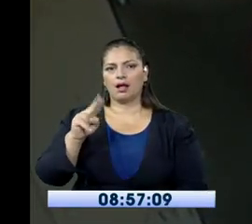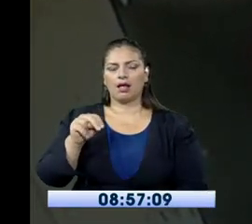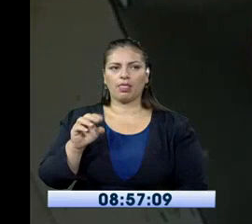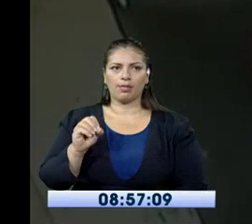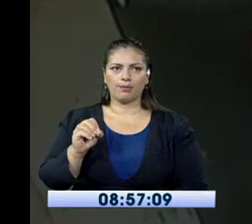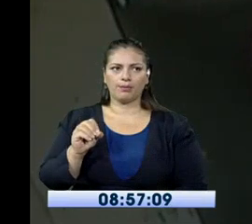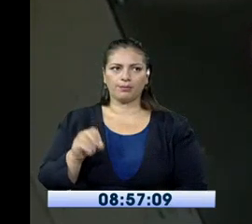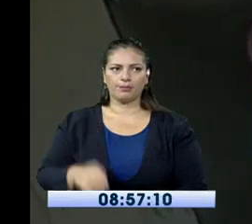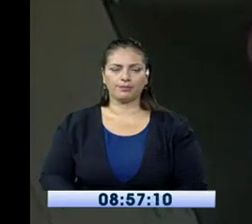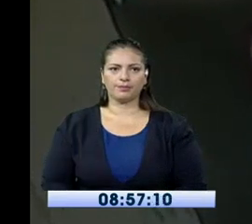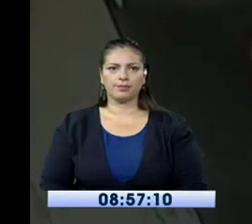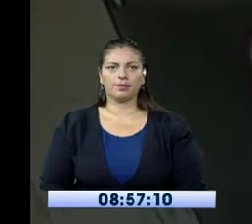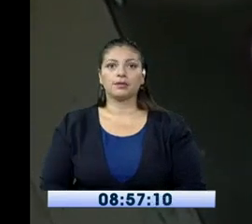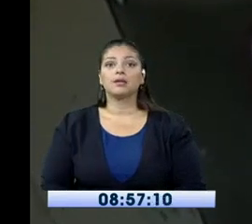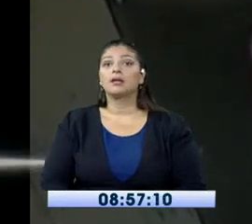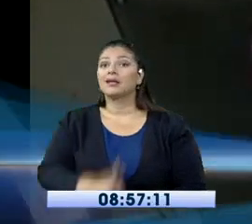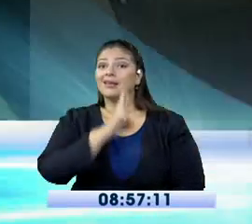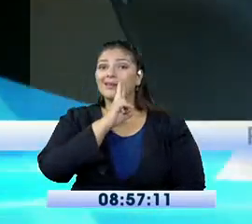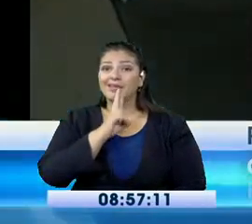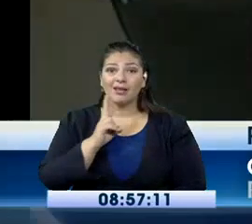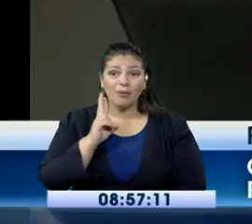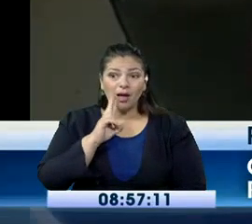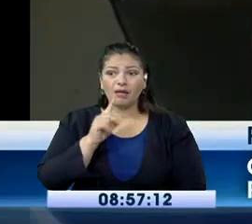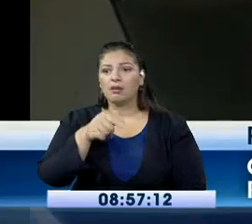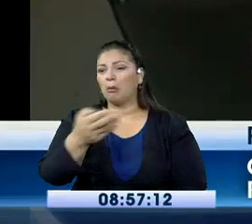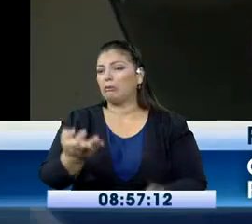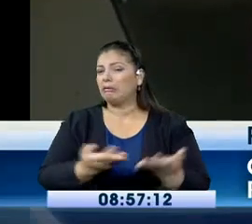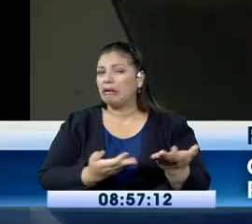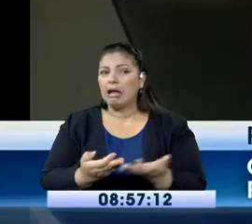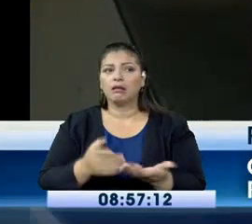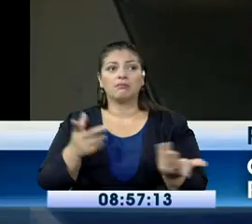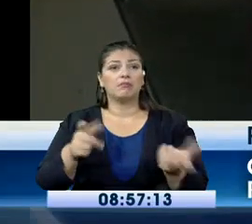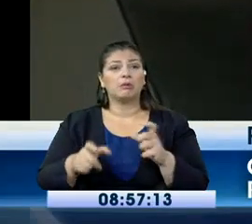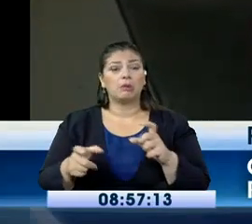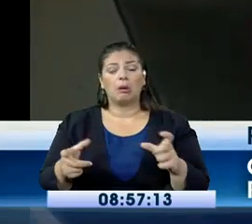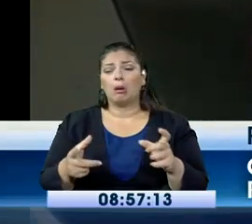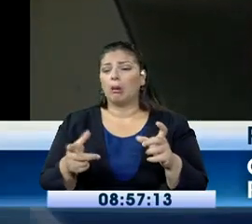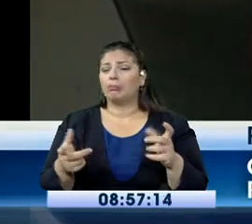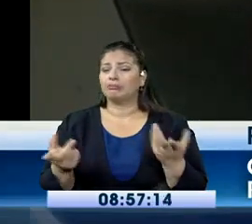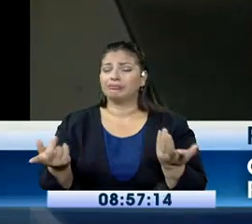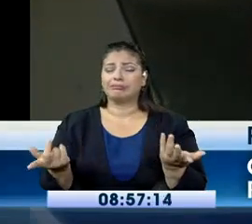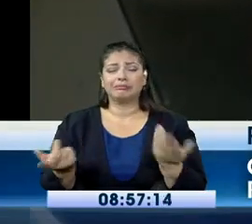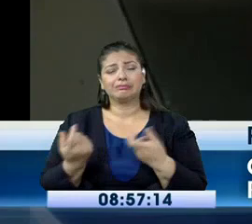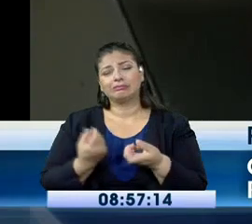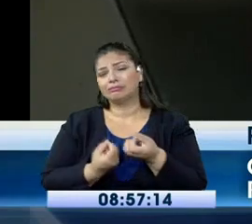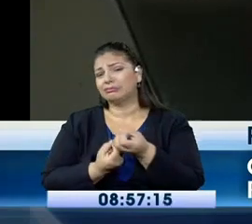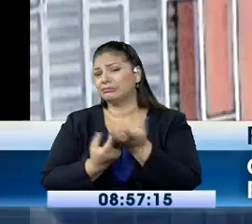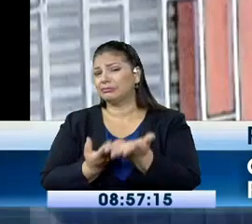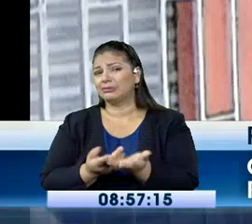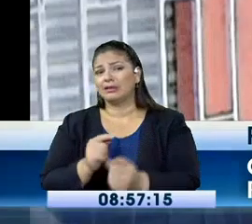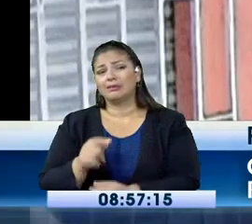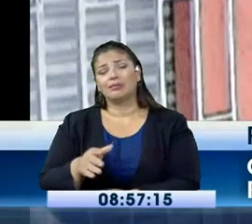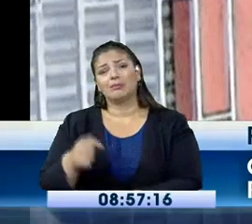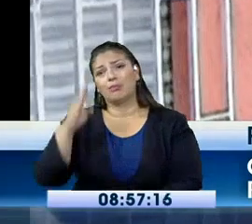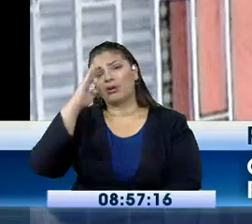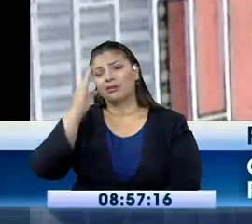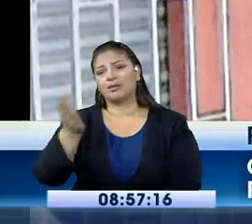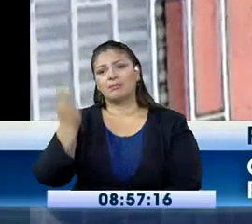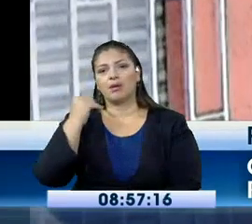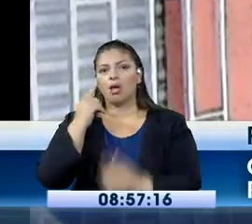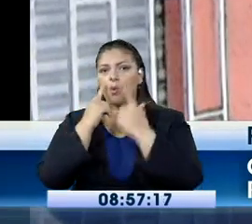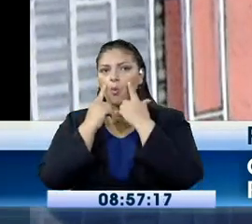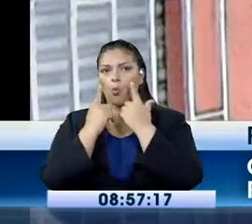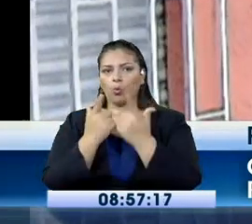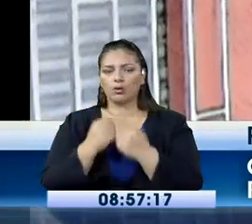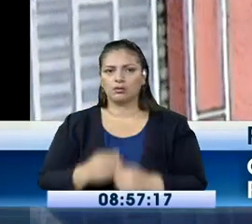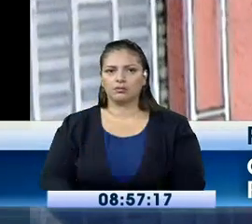Ahora los comerciantes solicitan mayor presencia uniformada, porque no sería el primer caso. Los delincuentes